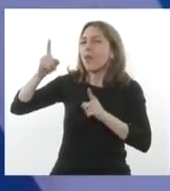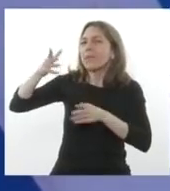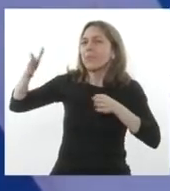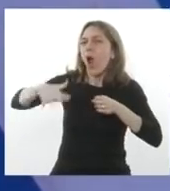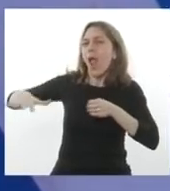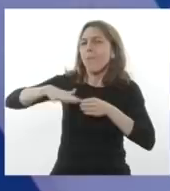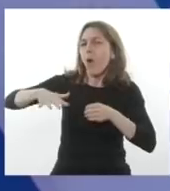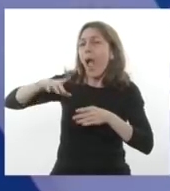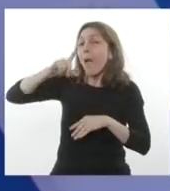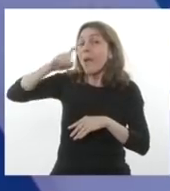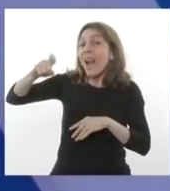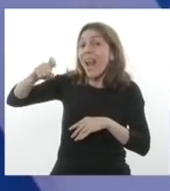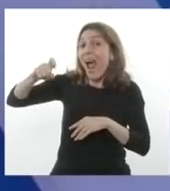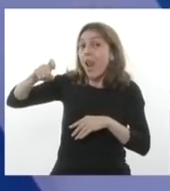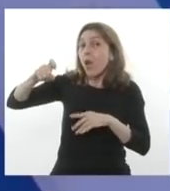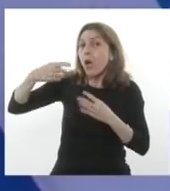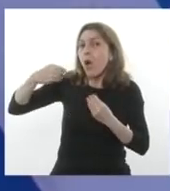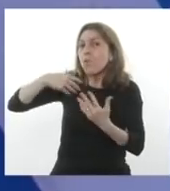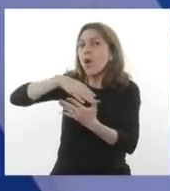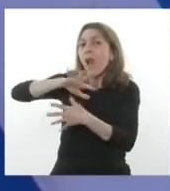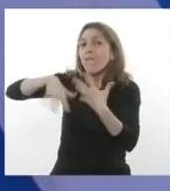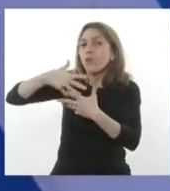un admirador de la Revolución Francesa.